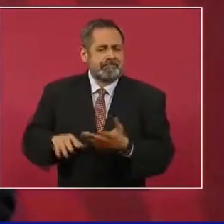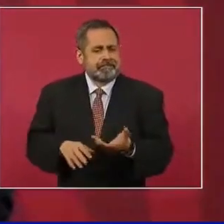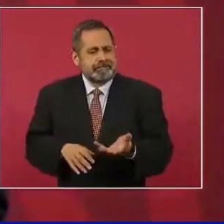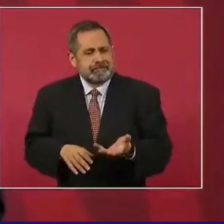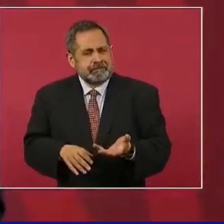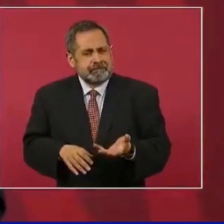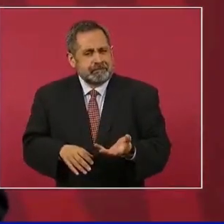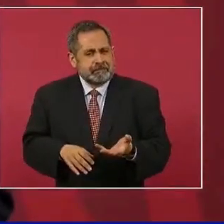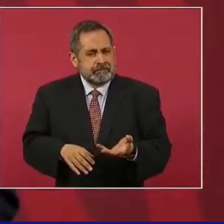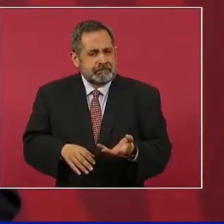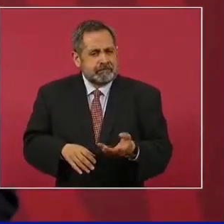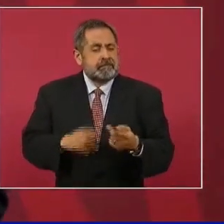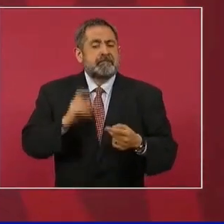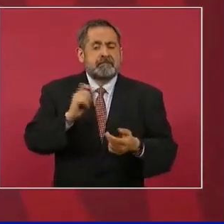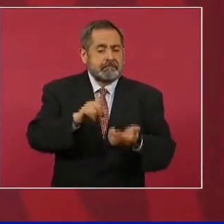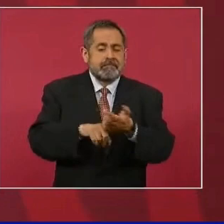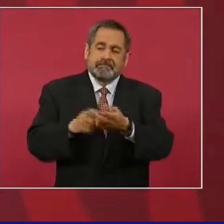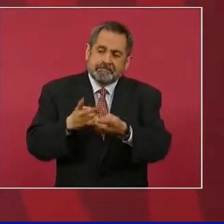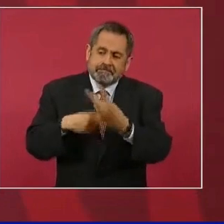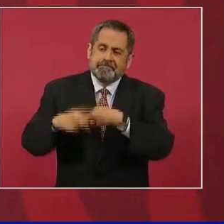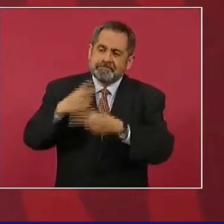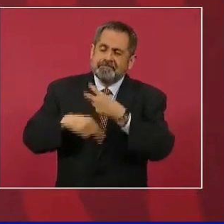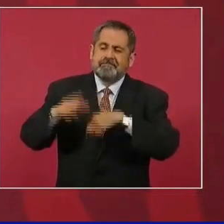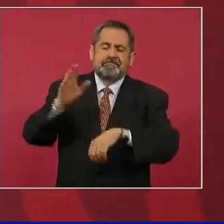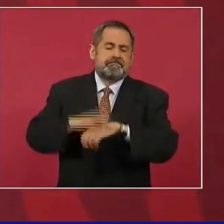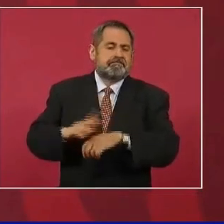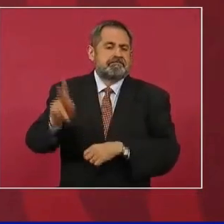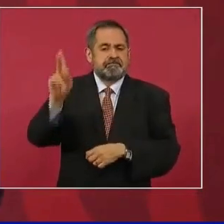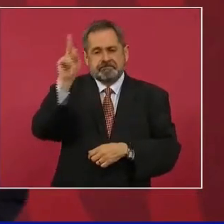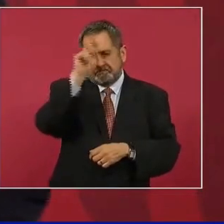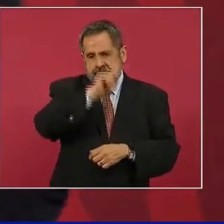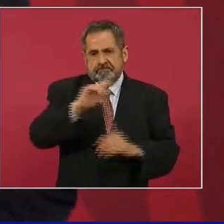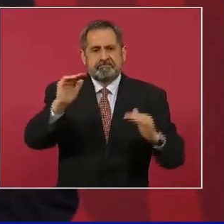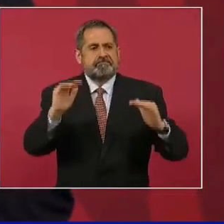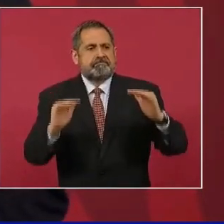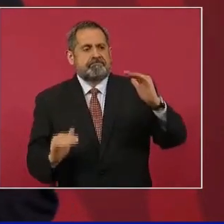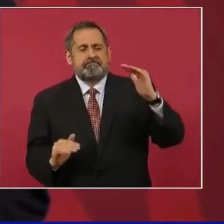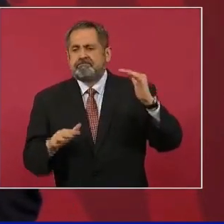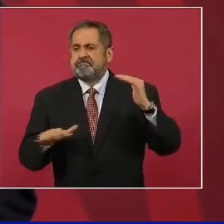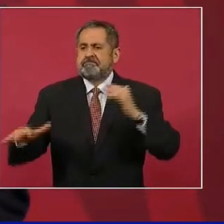Y se produjo una tremenda descomposición